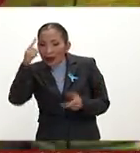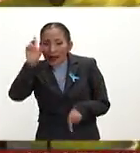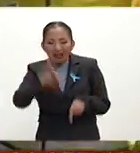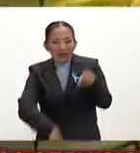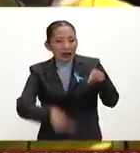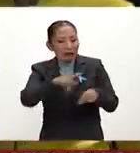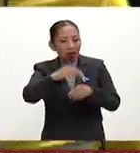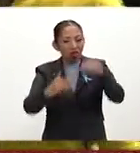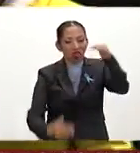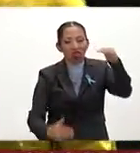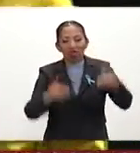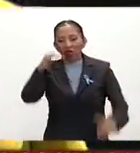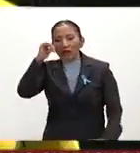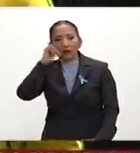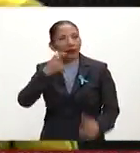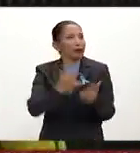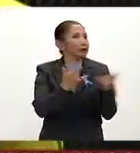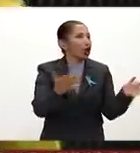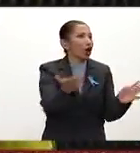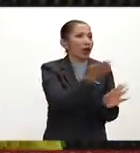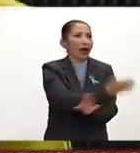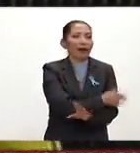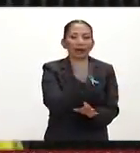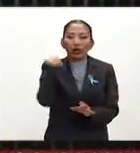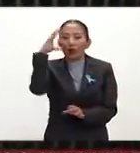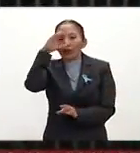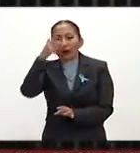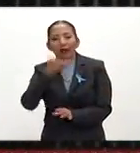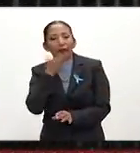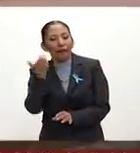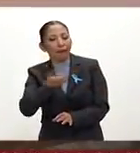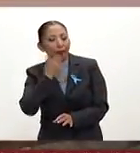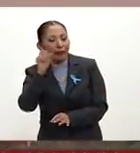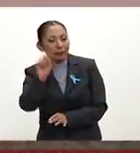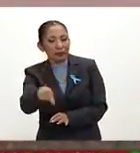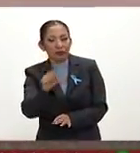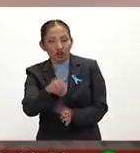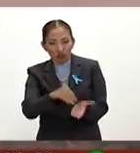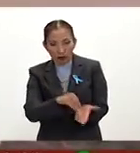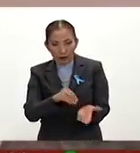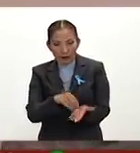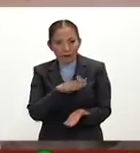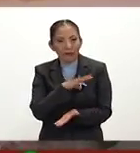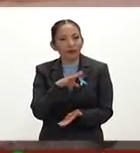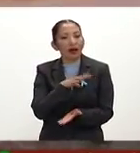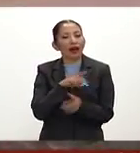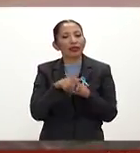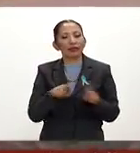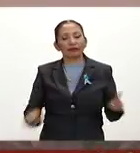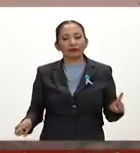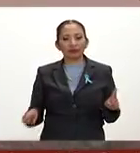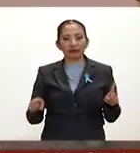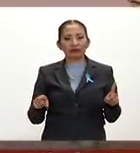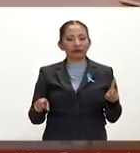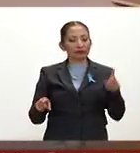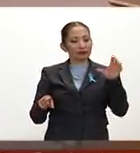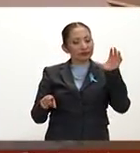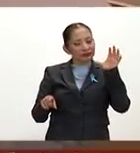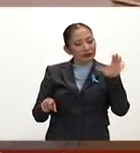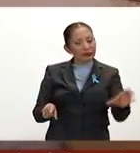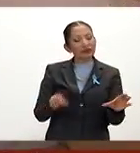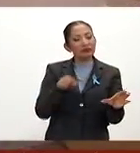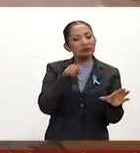esta desigualdad histórica y cultural que todavía existe una diferencia